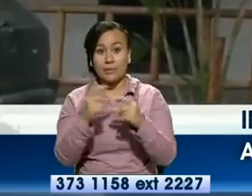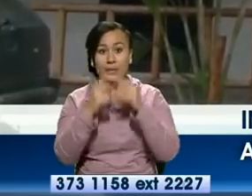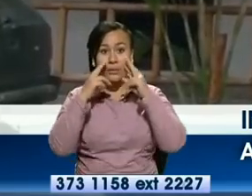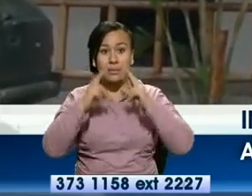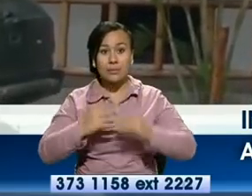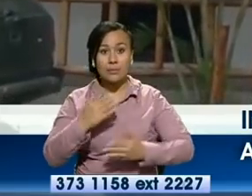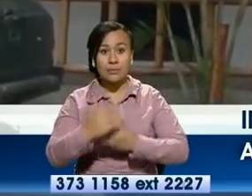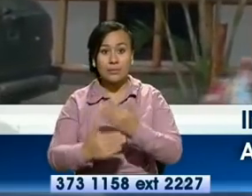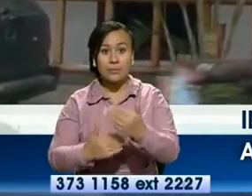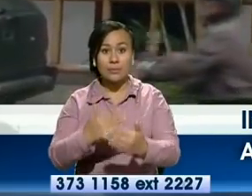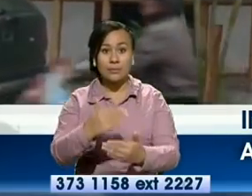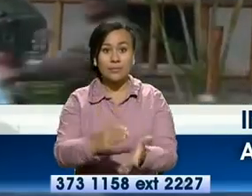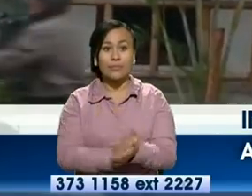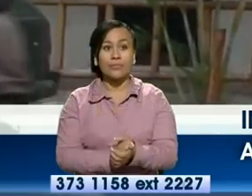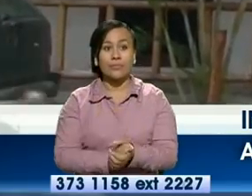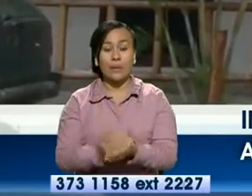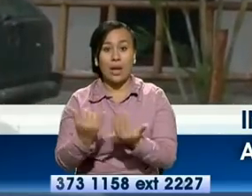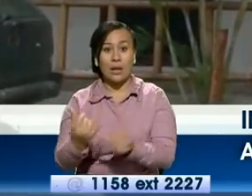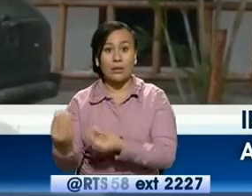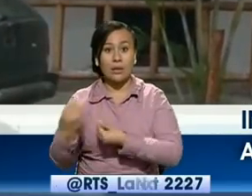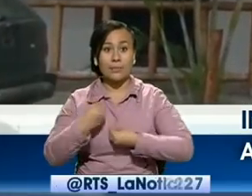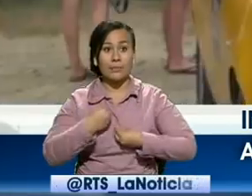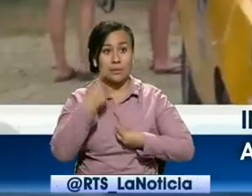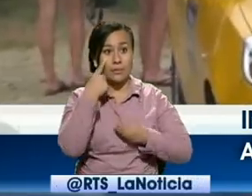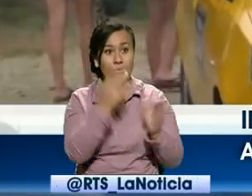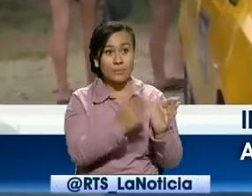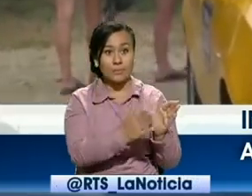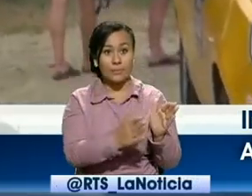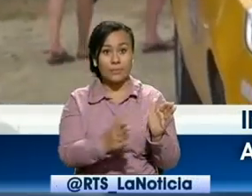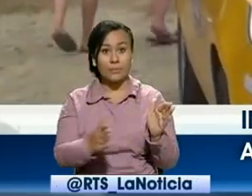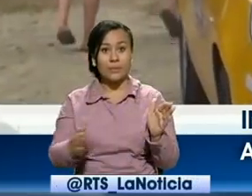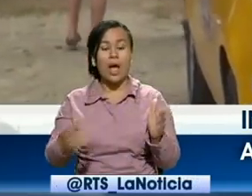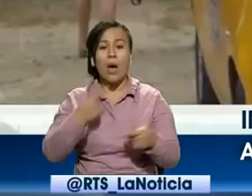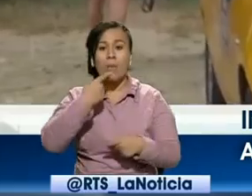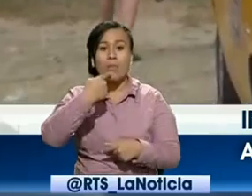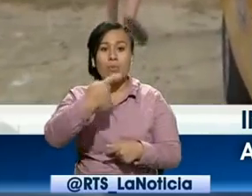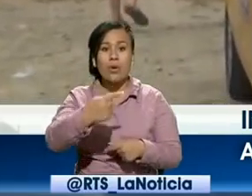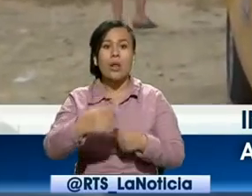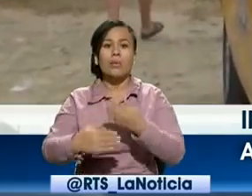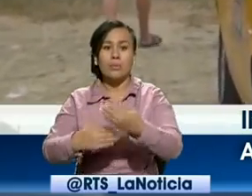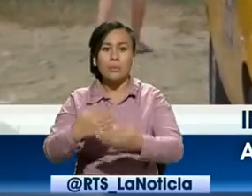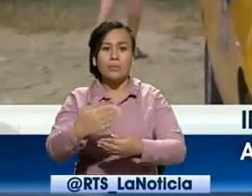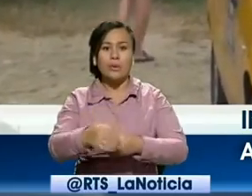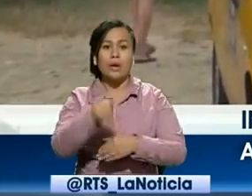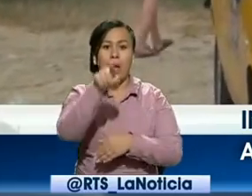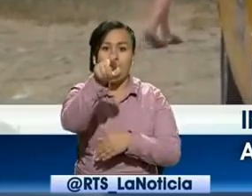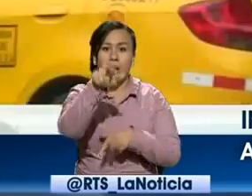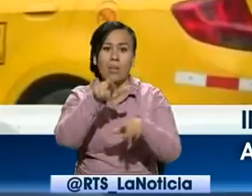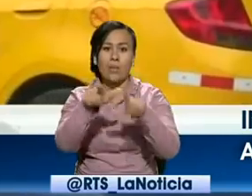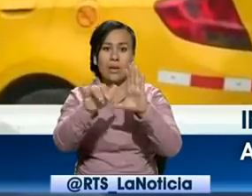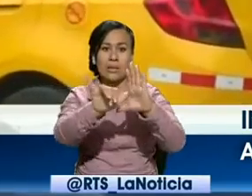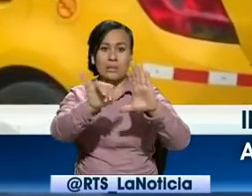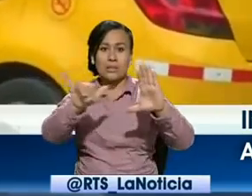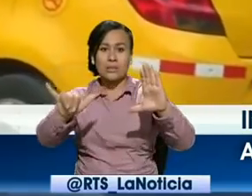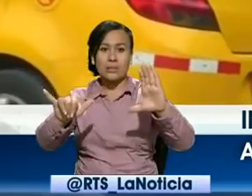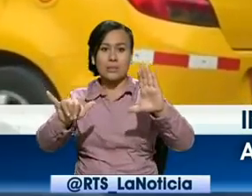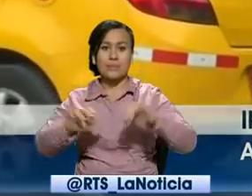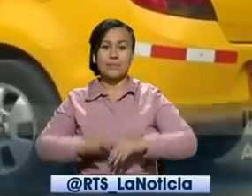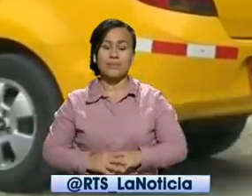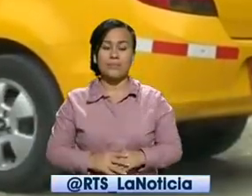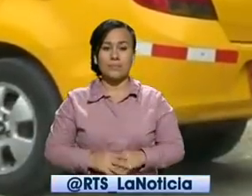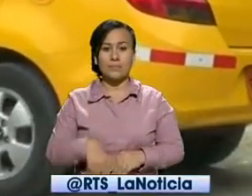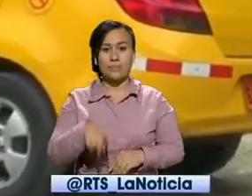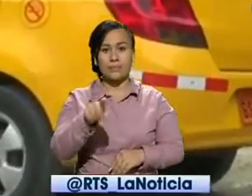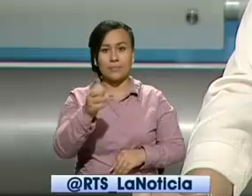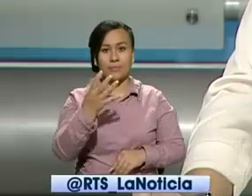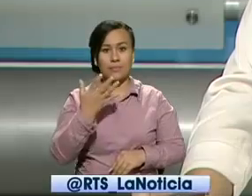caso manifestó que en las próximas horas darán un pronunciamiento oficial. Desde la provincia de Santa Elena, informó